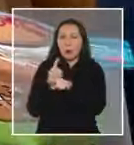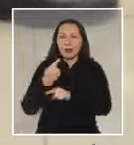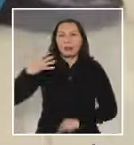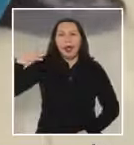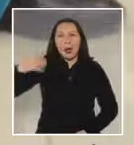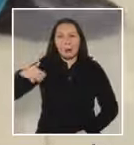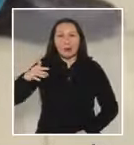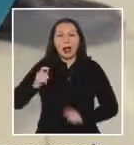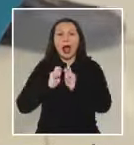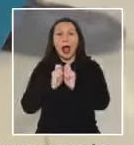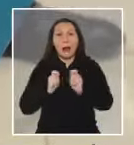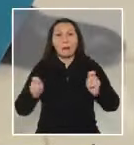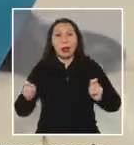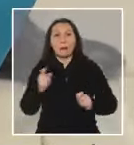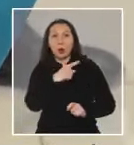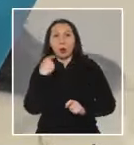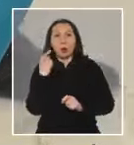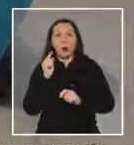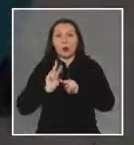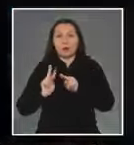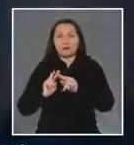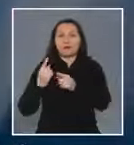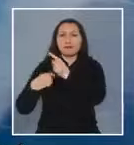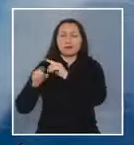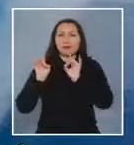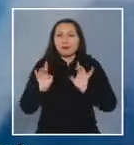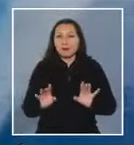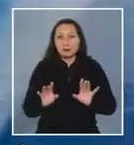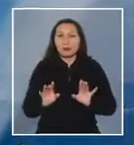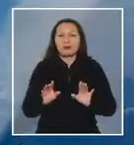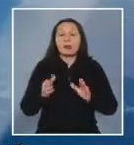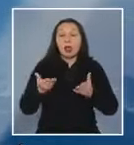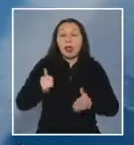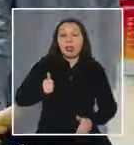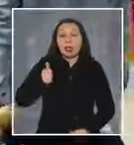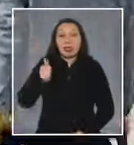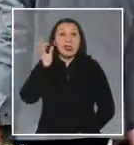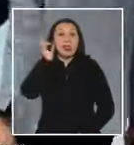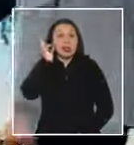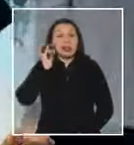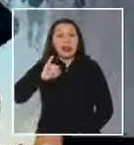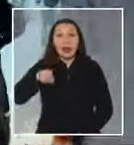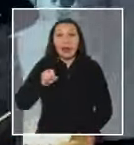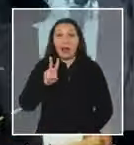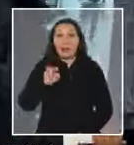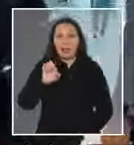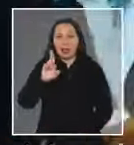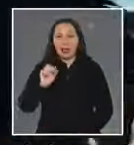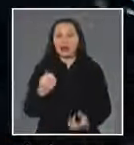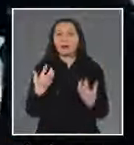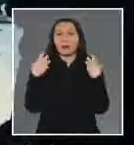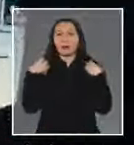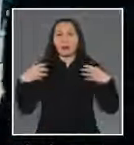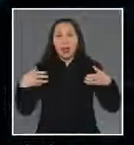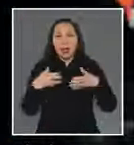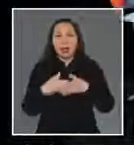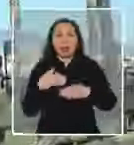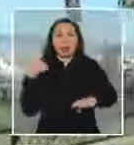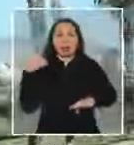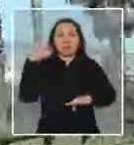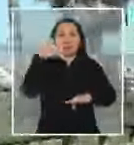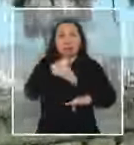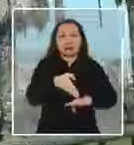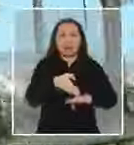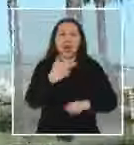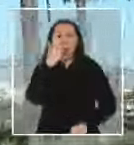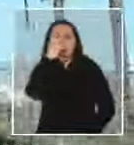acerca de la importancia de la campaña Hagamos Historia. A su vez, nuestra directora, Javiera Hausdorff, encabezó el equipo que llegó a la